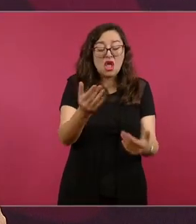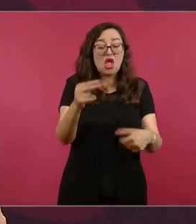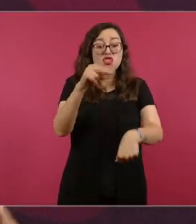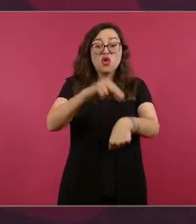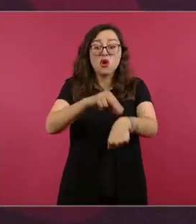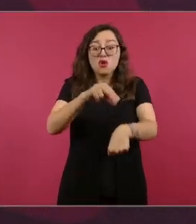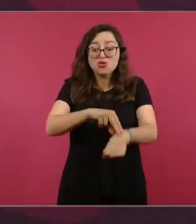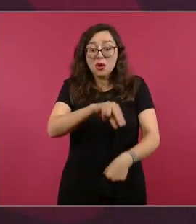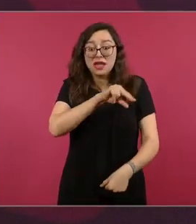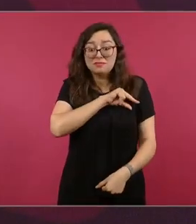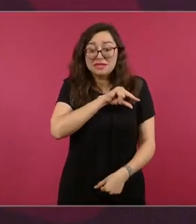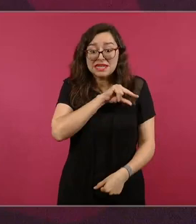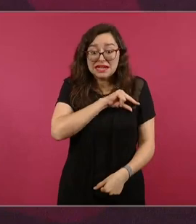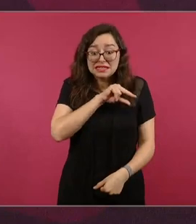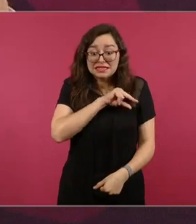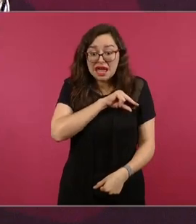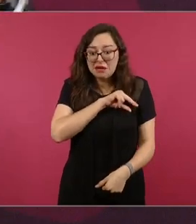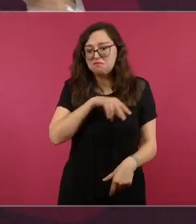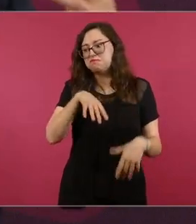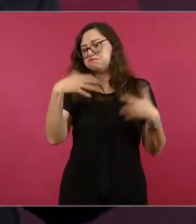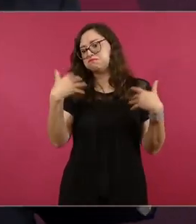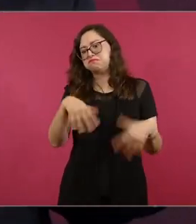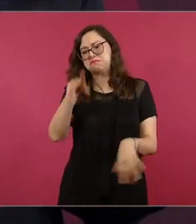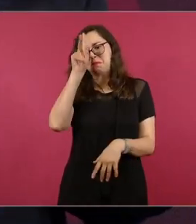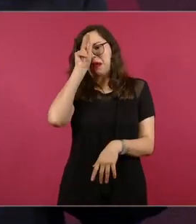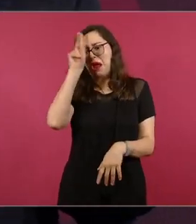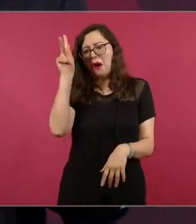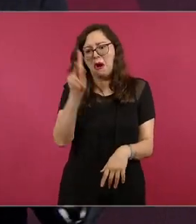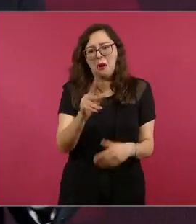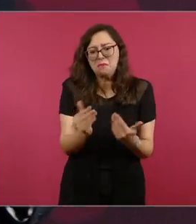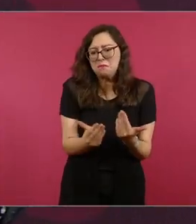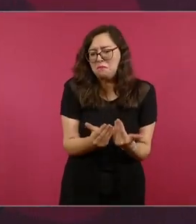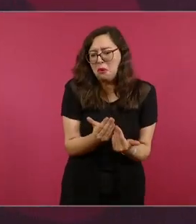pero todavía con esa mentalidad